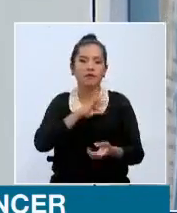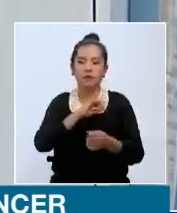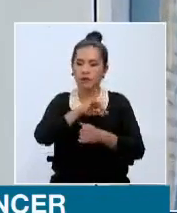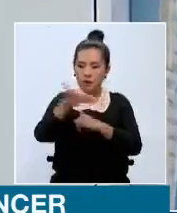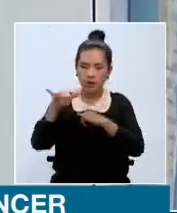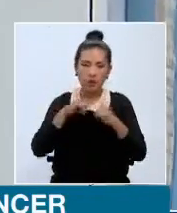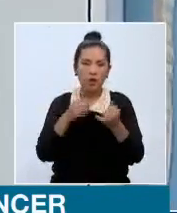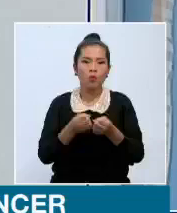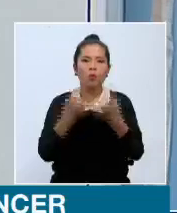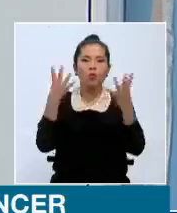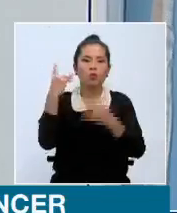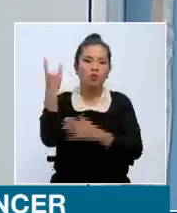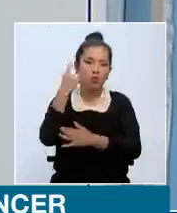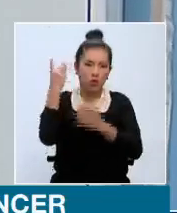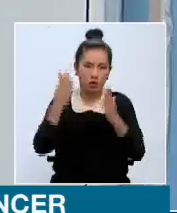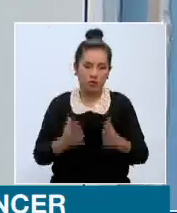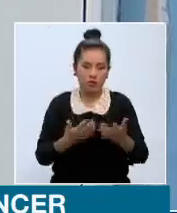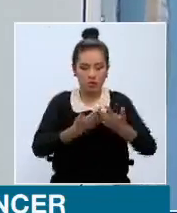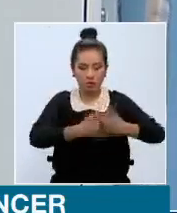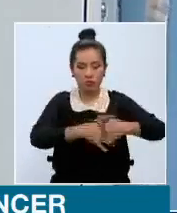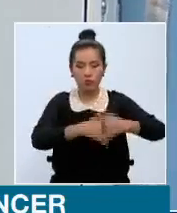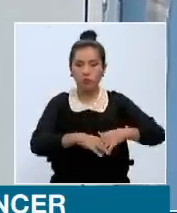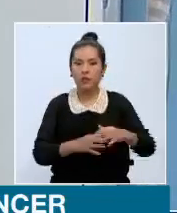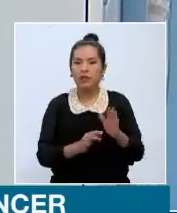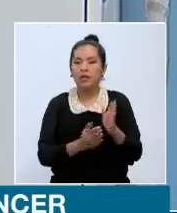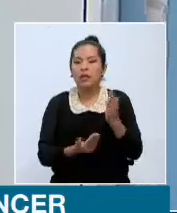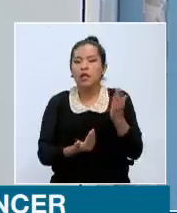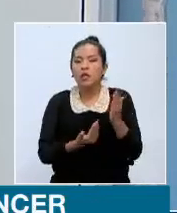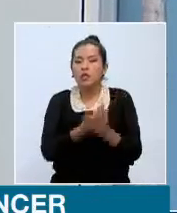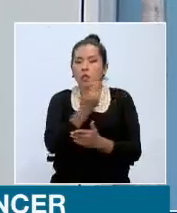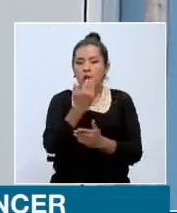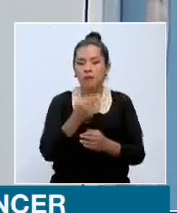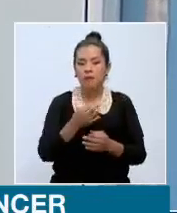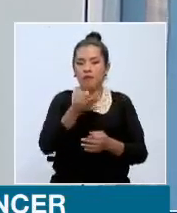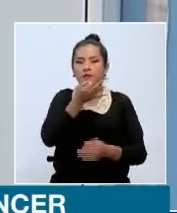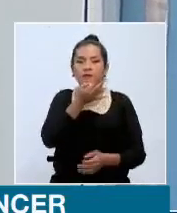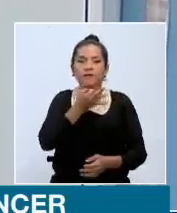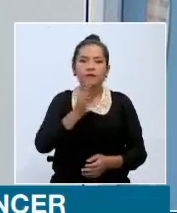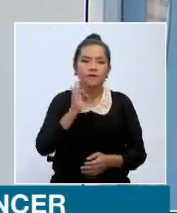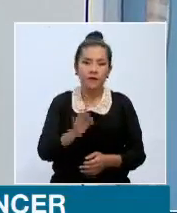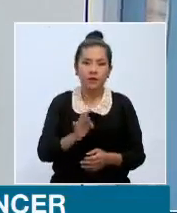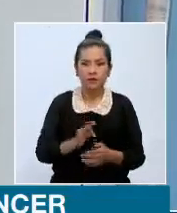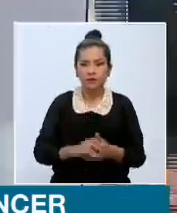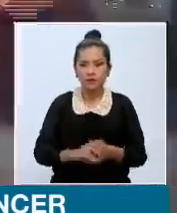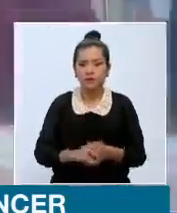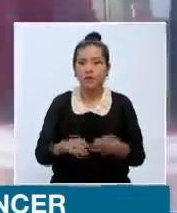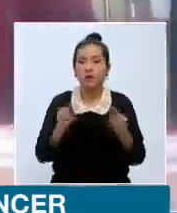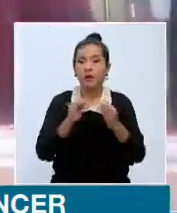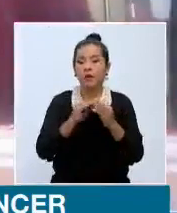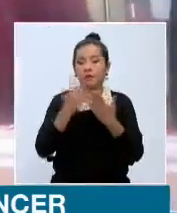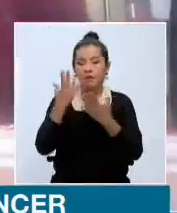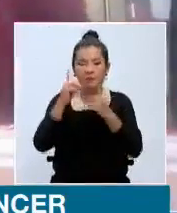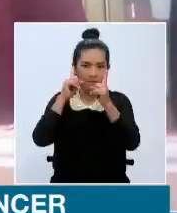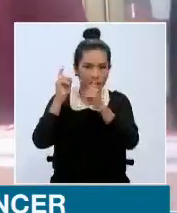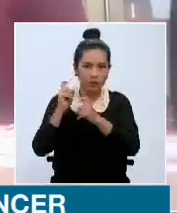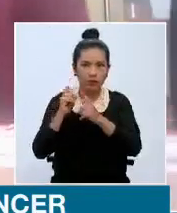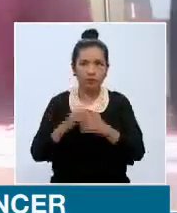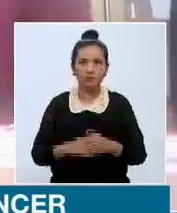bolivianos con equipos tan sofisticados. Señora Rosario, ¿cómo le va? Muy buenas noches. A